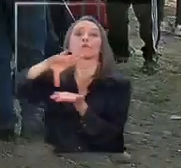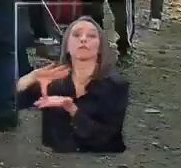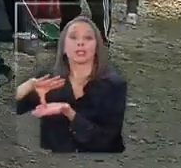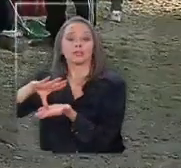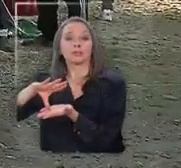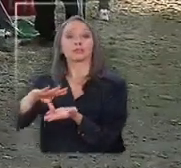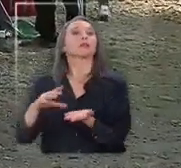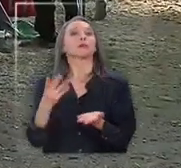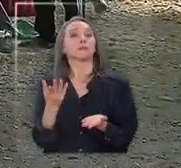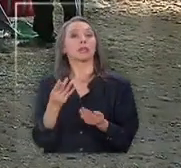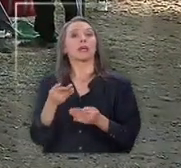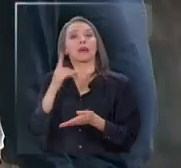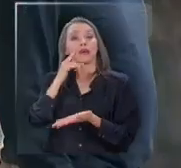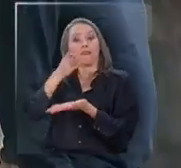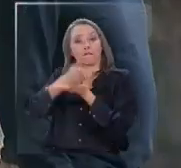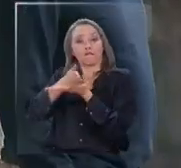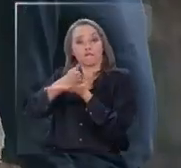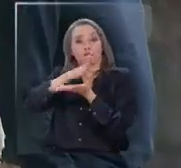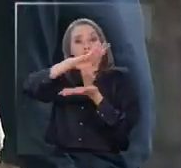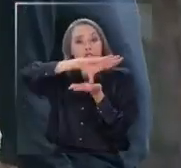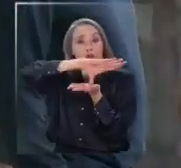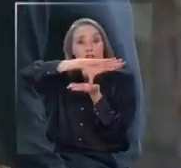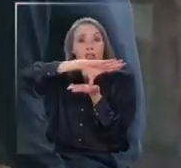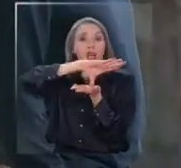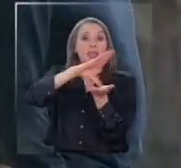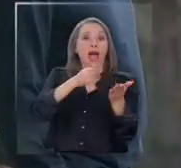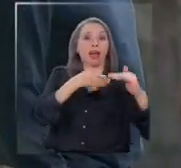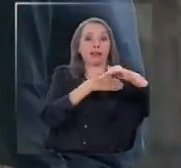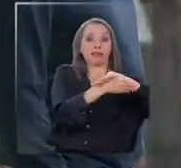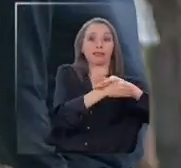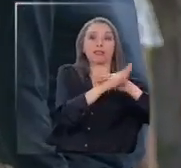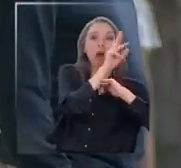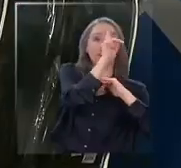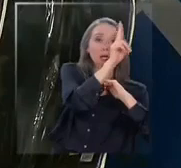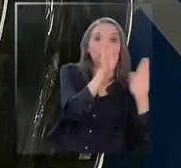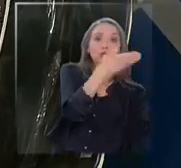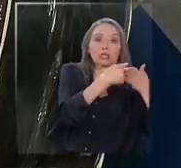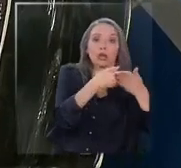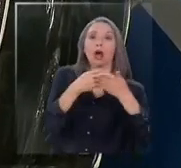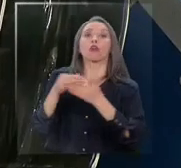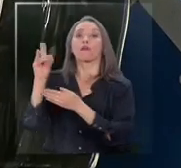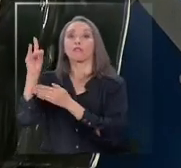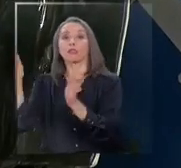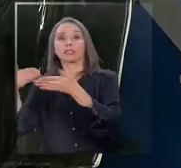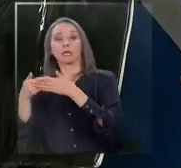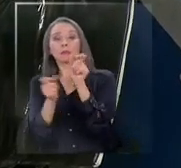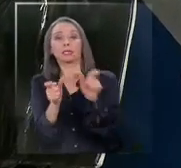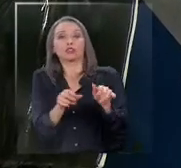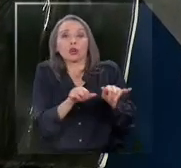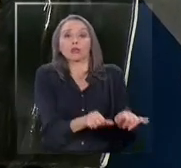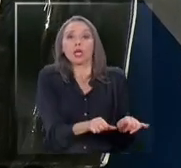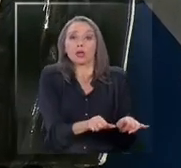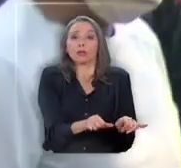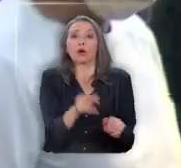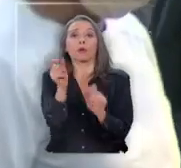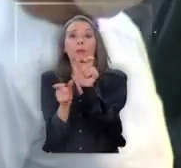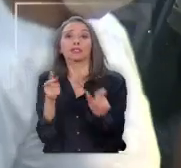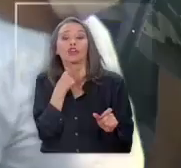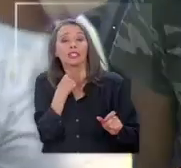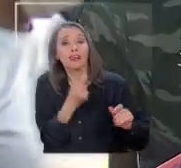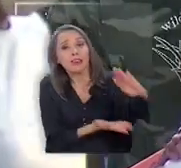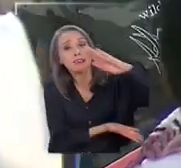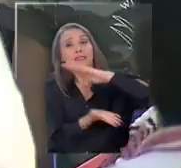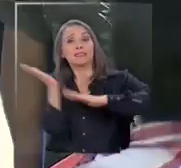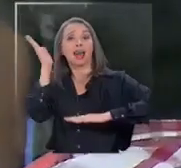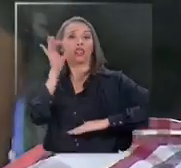por la consecuencia de la frontera de perú y bolivia serra hay personas que están aquí varada y por otro lado hay personas que no sólo está dando de